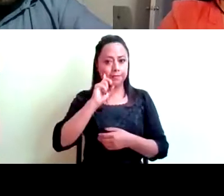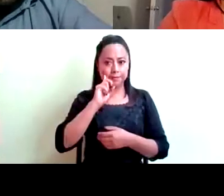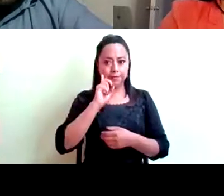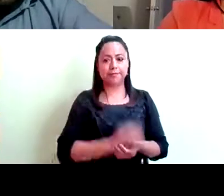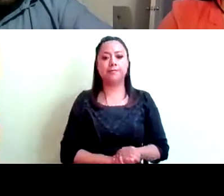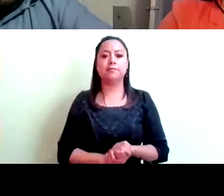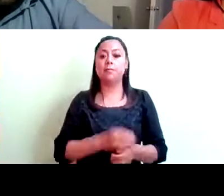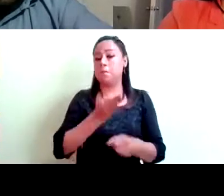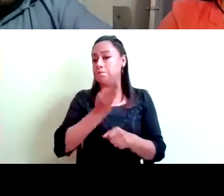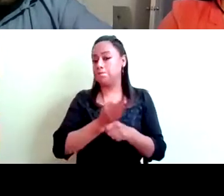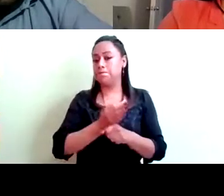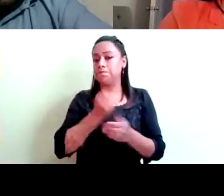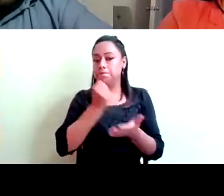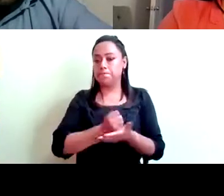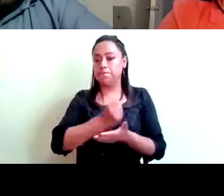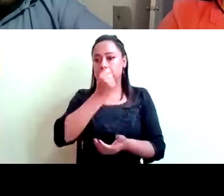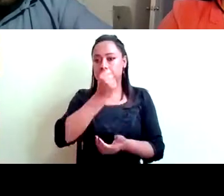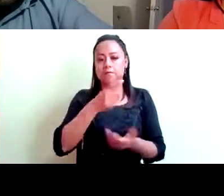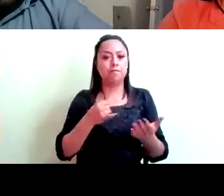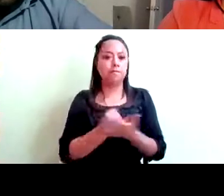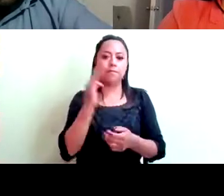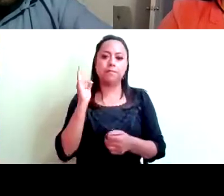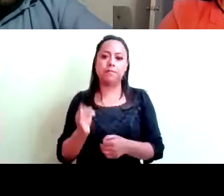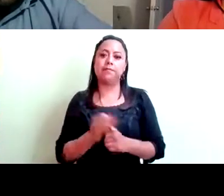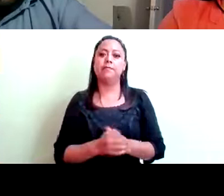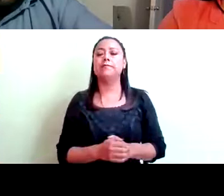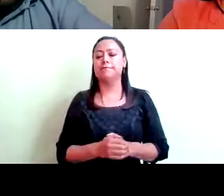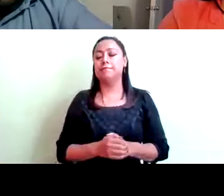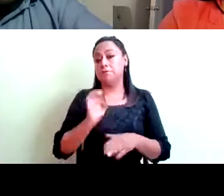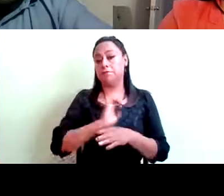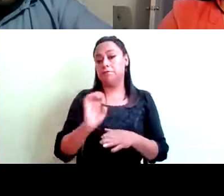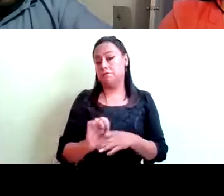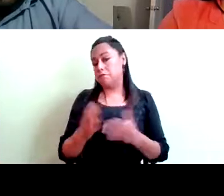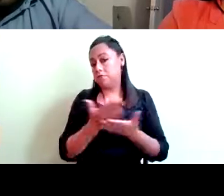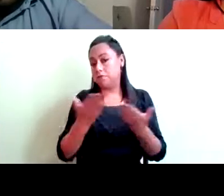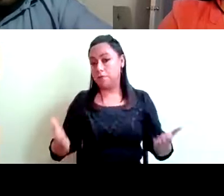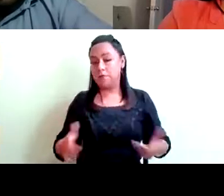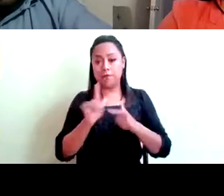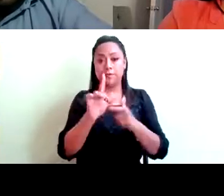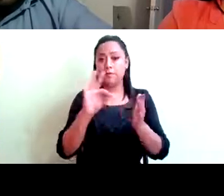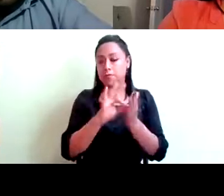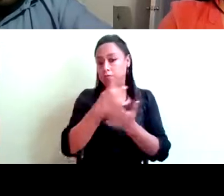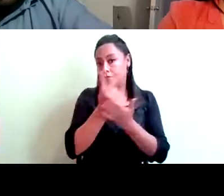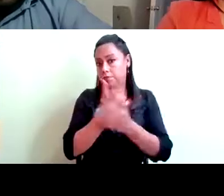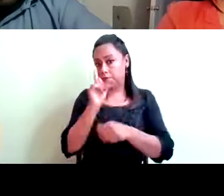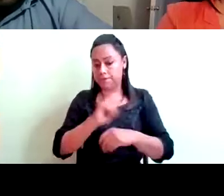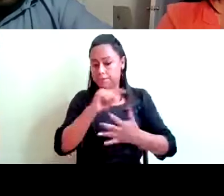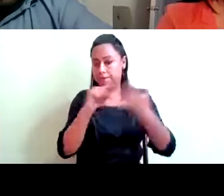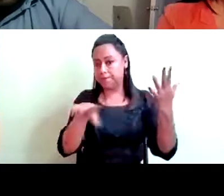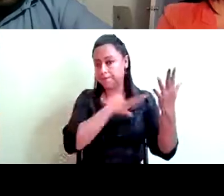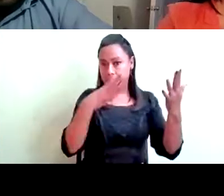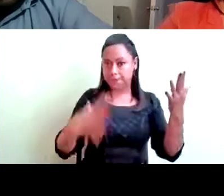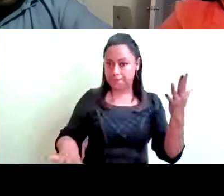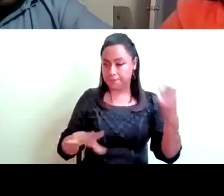Queda aprobado el dictamen en consecuencia. El siguiente punto del orden del día son los asuntos